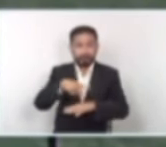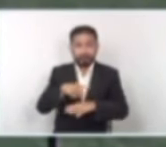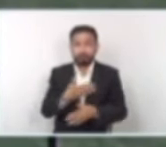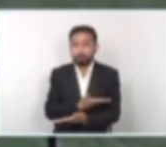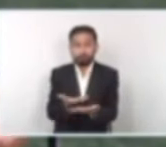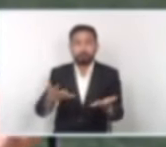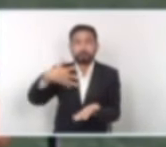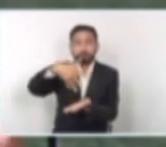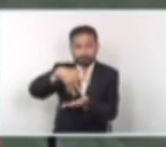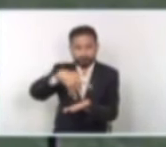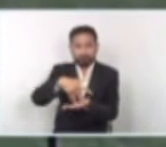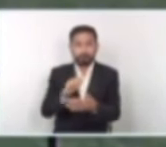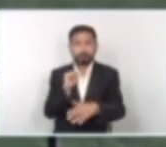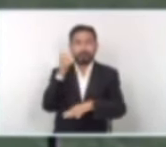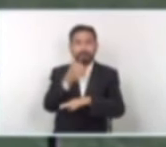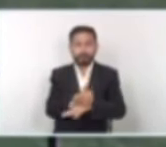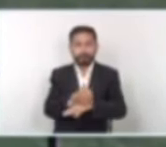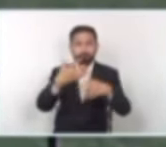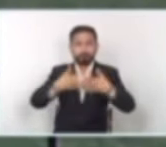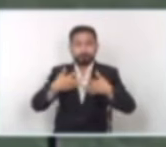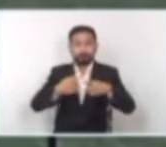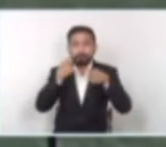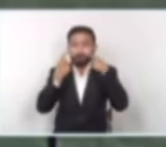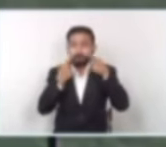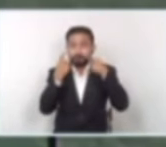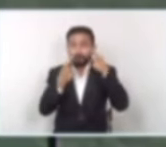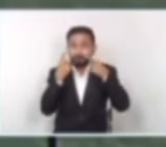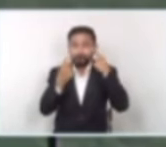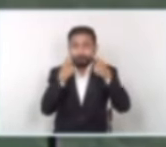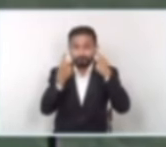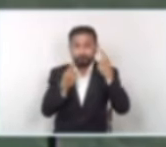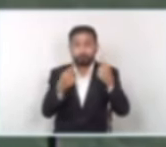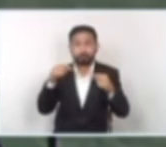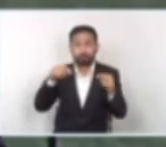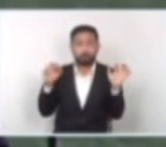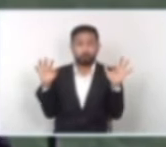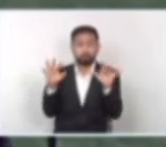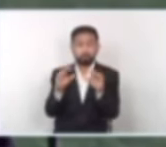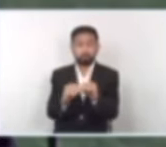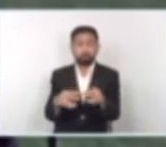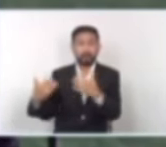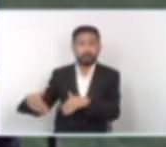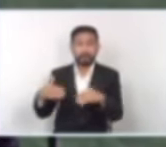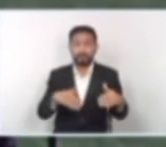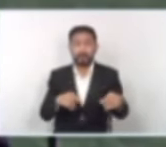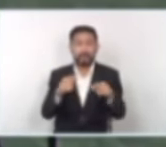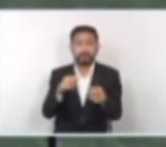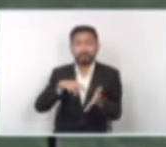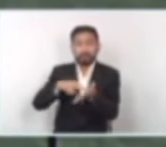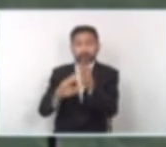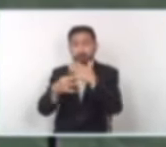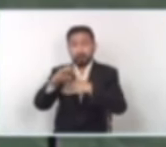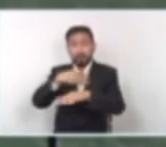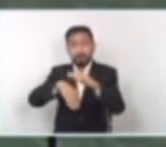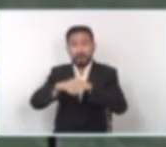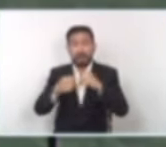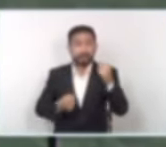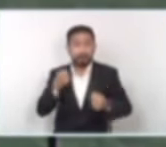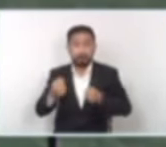y establecimos una floreciente industria turística, siendo sede de eventos internacionales, de surf, de deportes, de